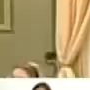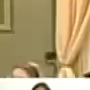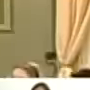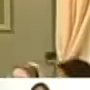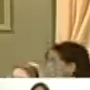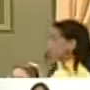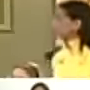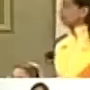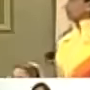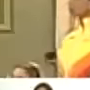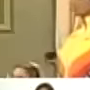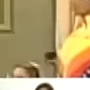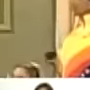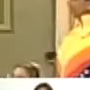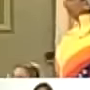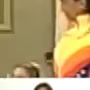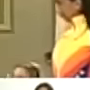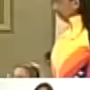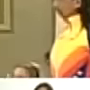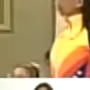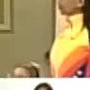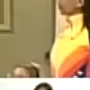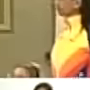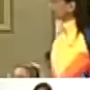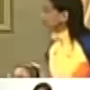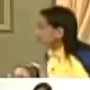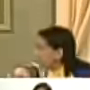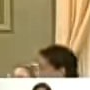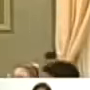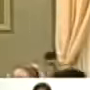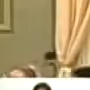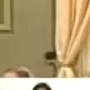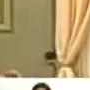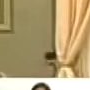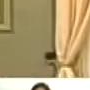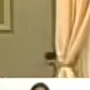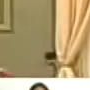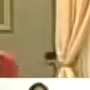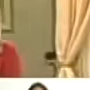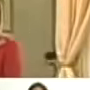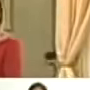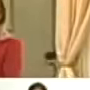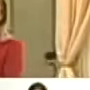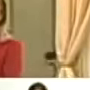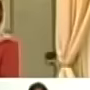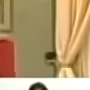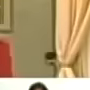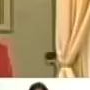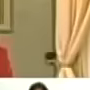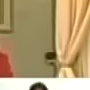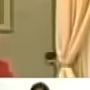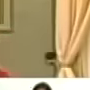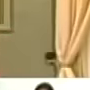del instituto nacional de depores a silia mi esposa